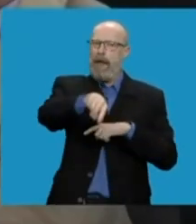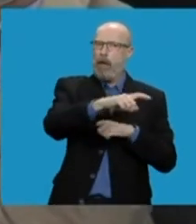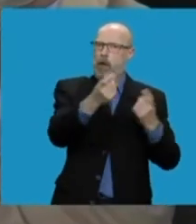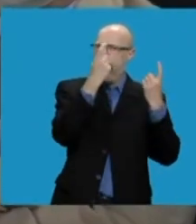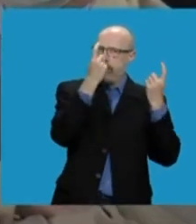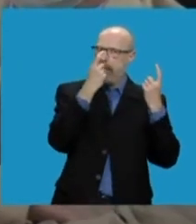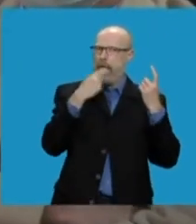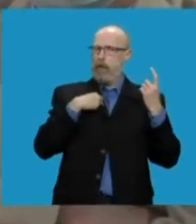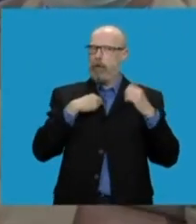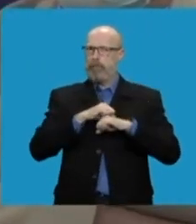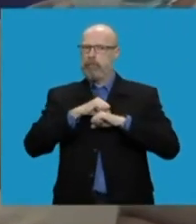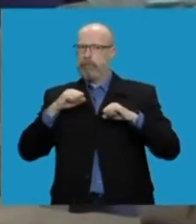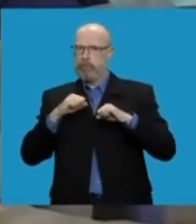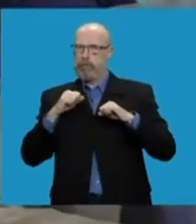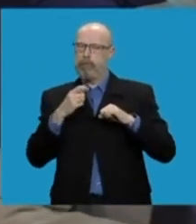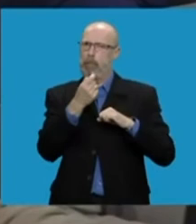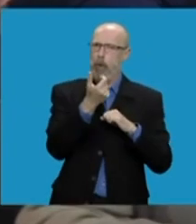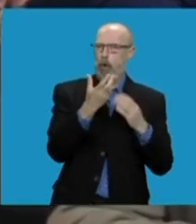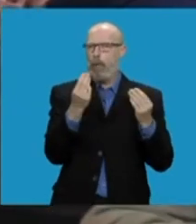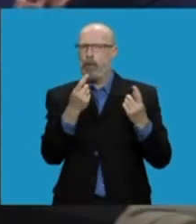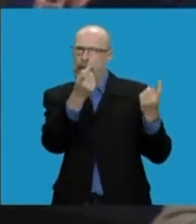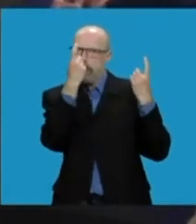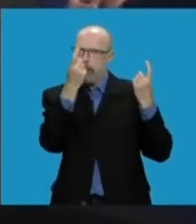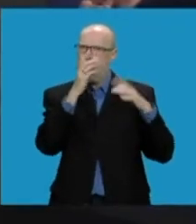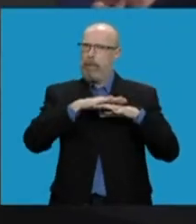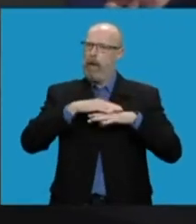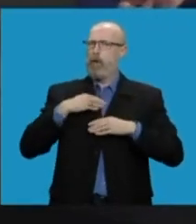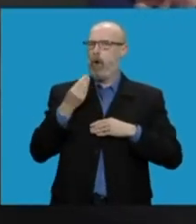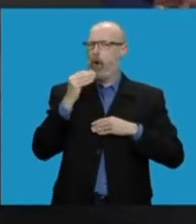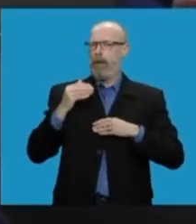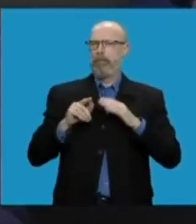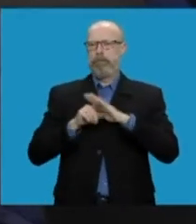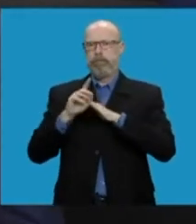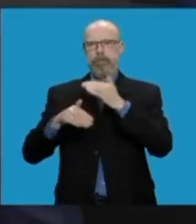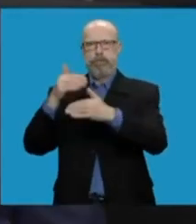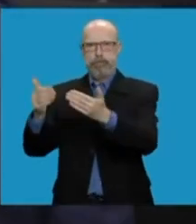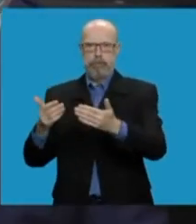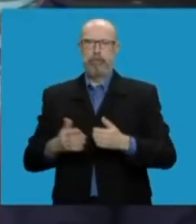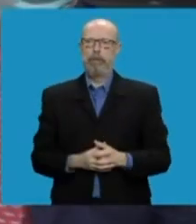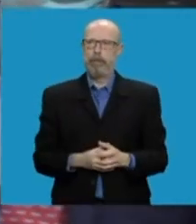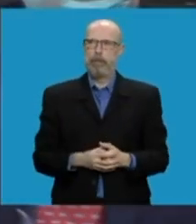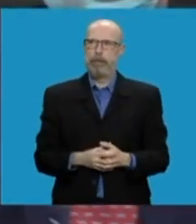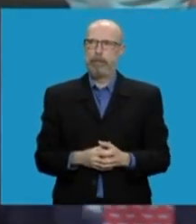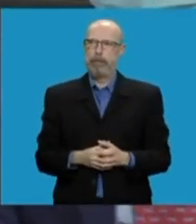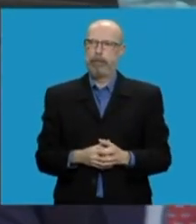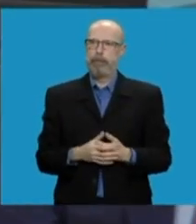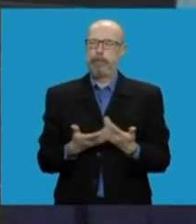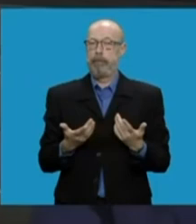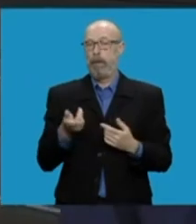enseñasen un poco de lo mucho que ellos sabían, bueno, y que mi padre corrigiese algún artículo mío, ¿eh? Que eso